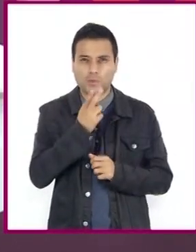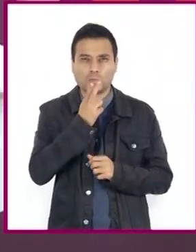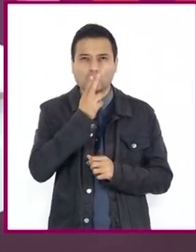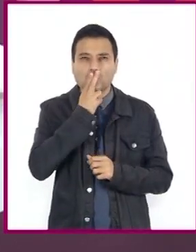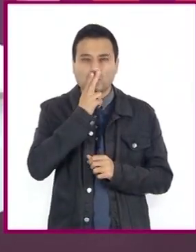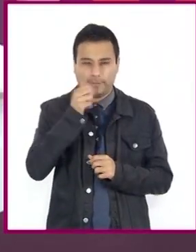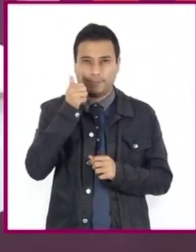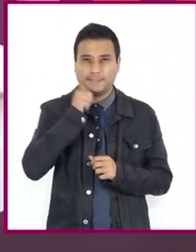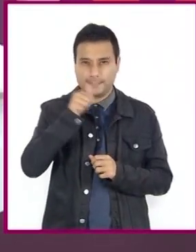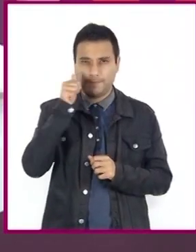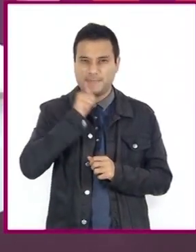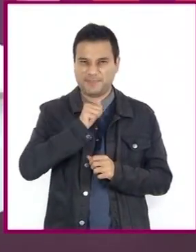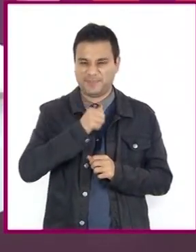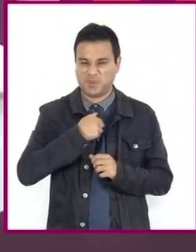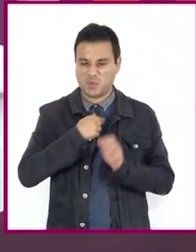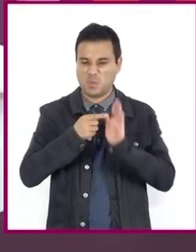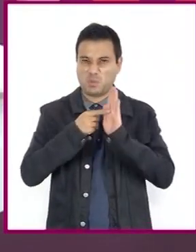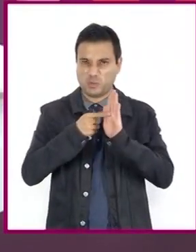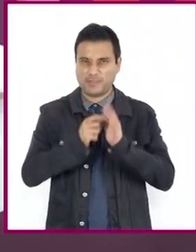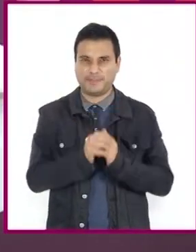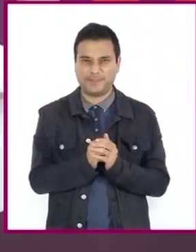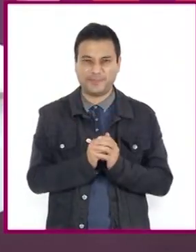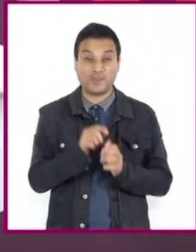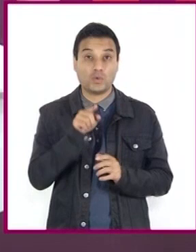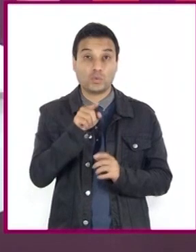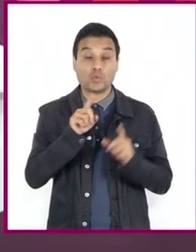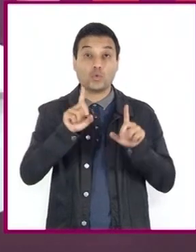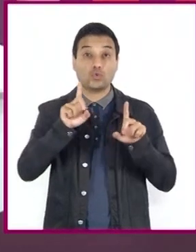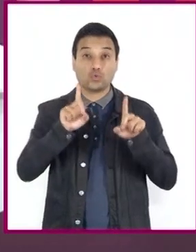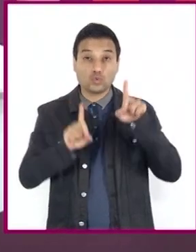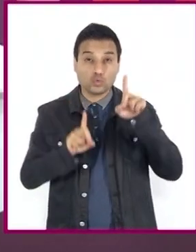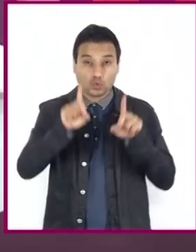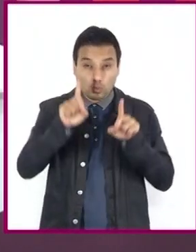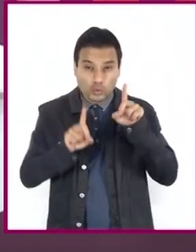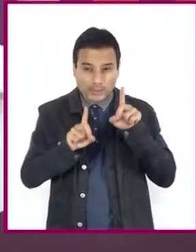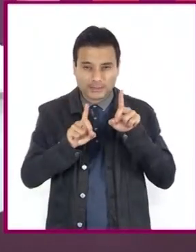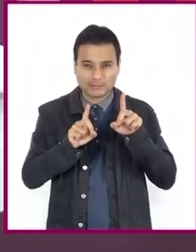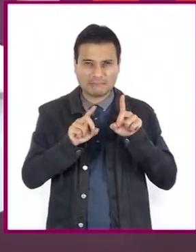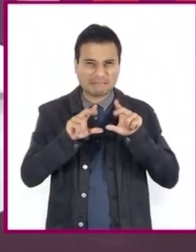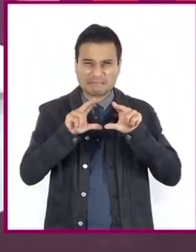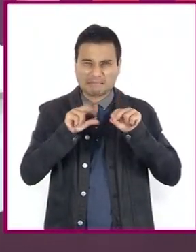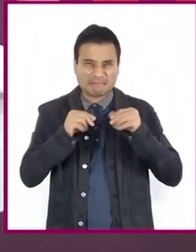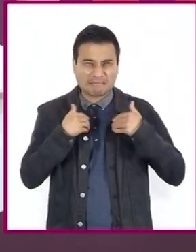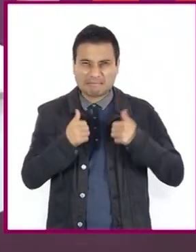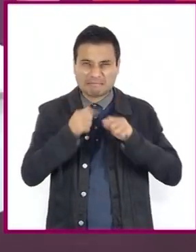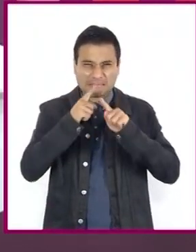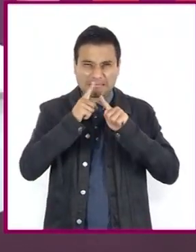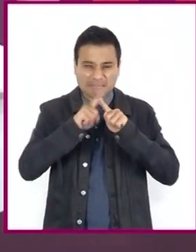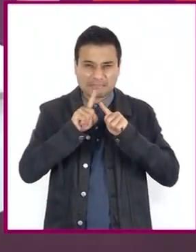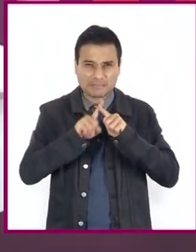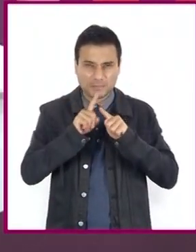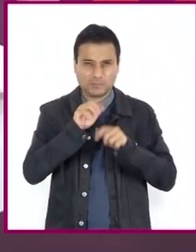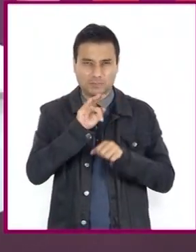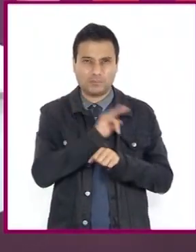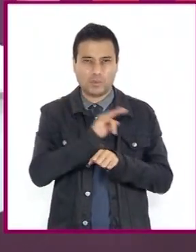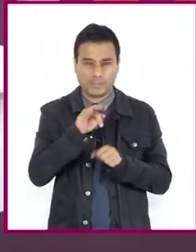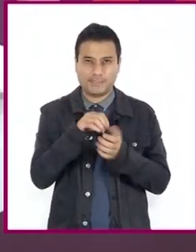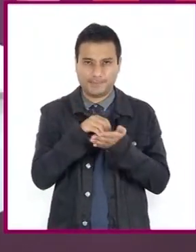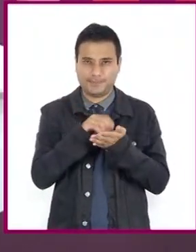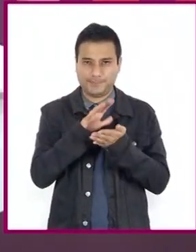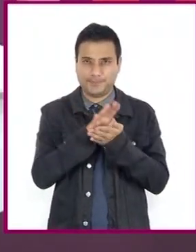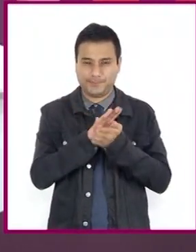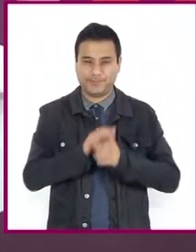de una reacción química. Registren las dudas, inquietudes o dificultades que surjan al resolver los planteamientos de esta sesión.